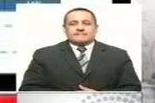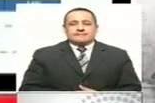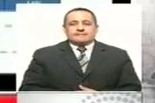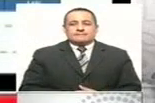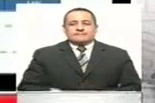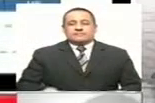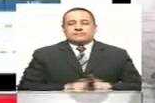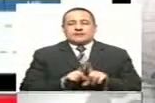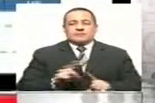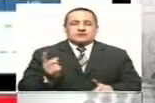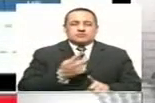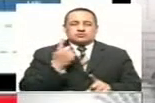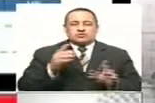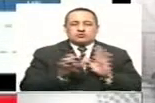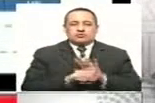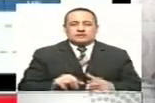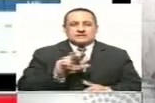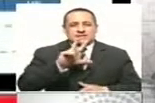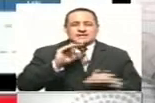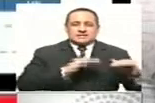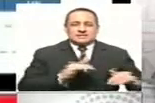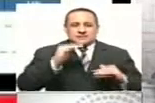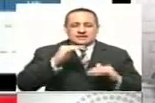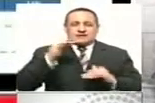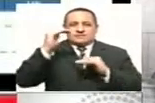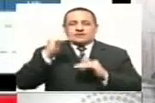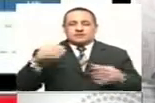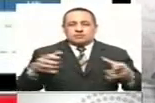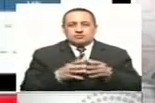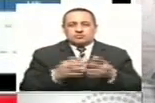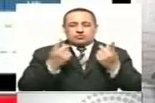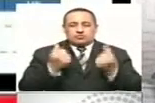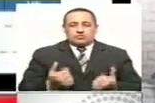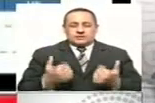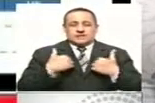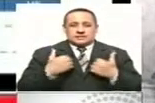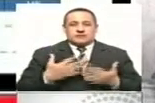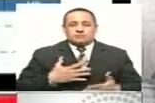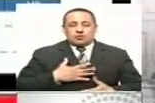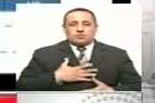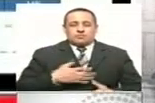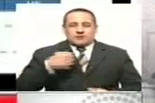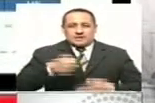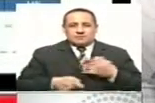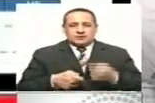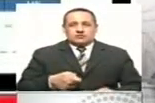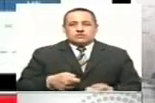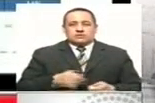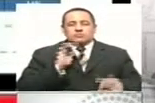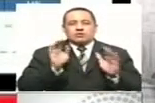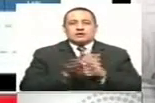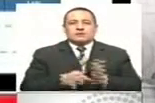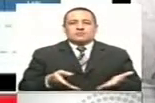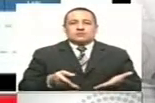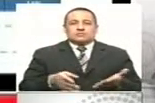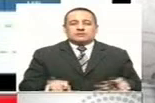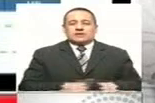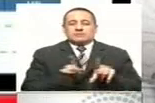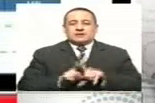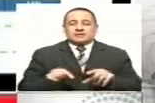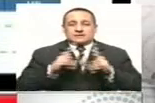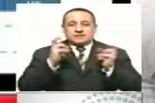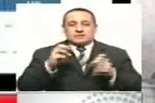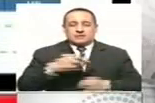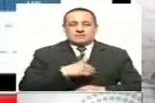Y solo 3 pliegos del sector cuentan con recursos para inversiones, ¿no? Por ejemplo, el pliego